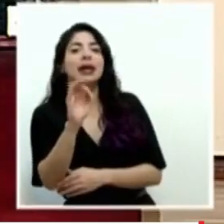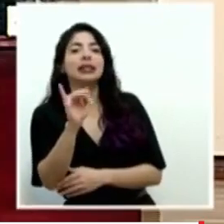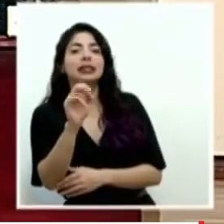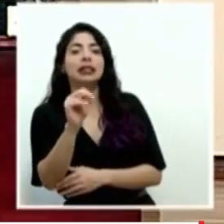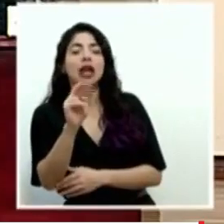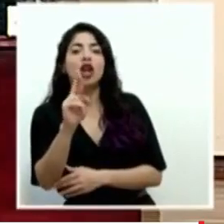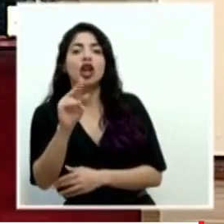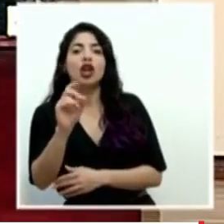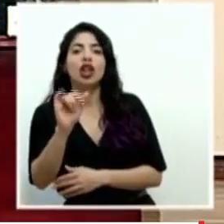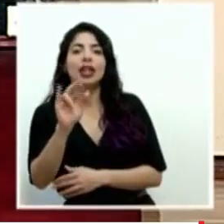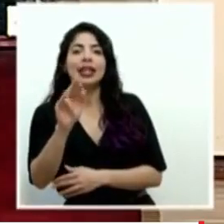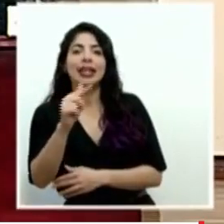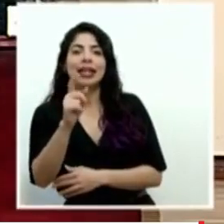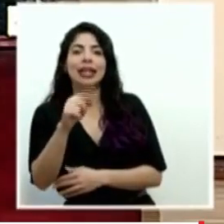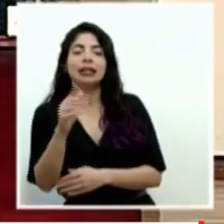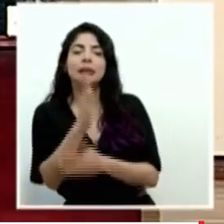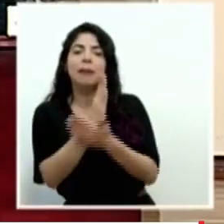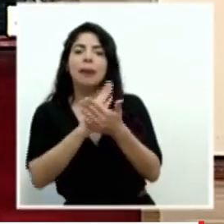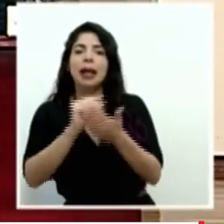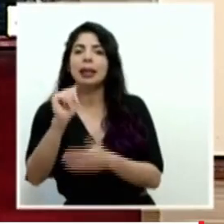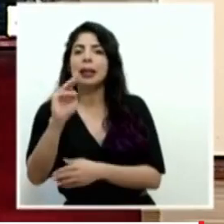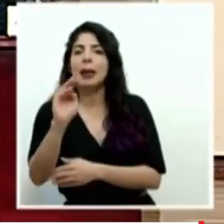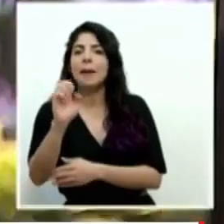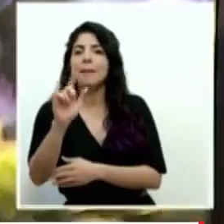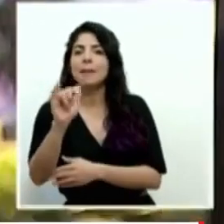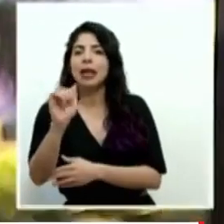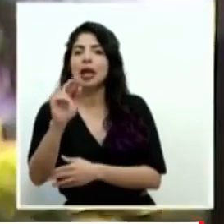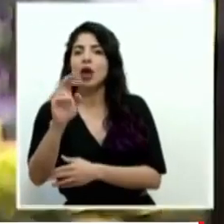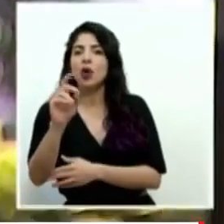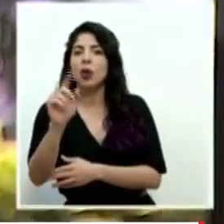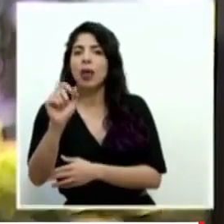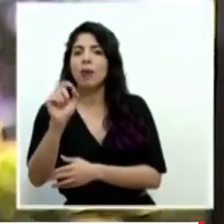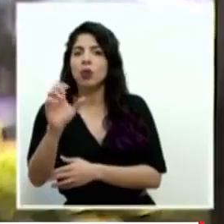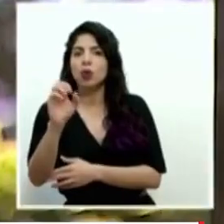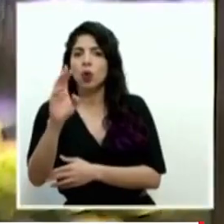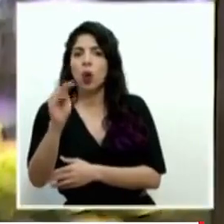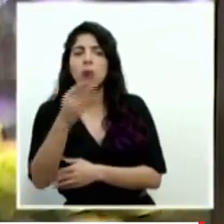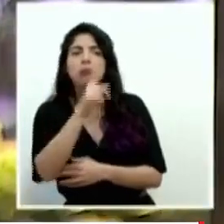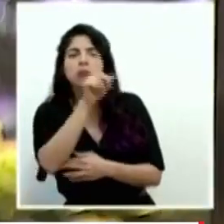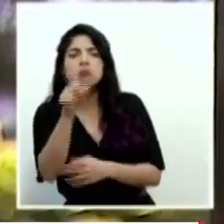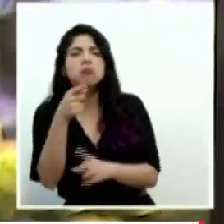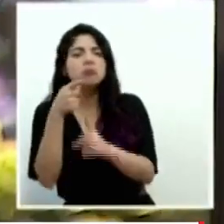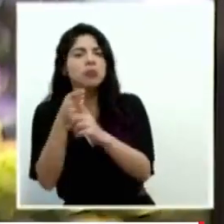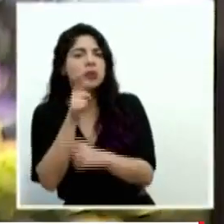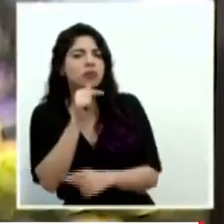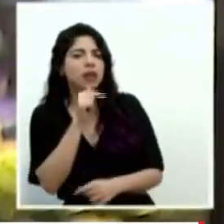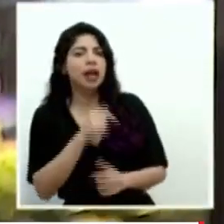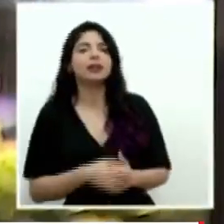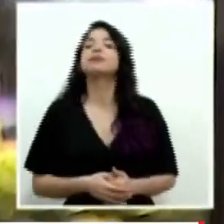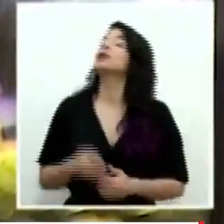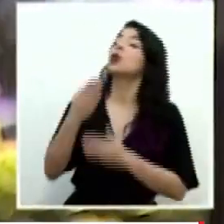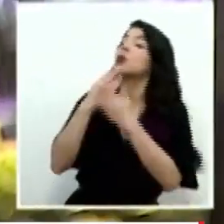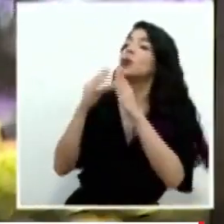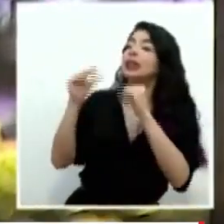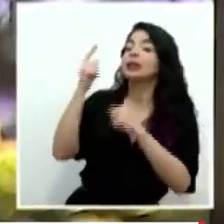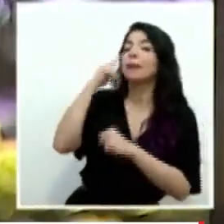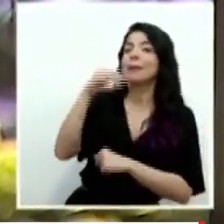Rodríguez del medio ameliarueda.com. Por favor, colega, indicar hasta quién estaría dirigida su consulta. Buenas tardes. Para la ministra